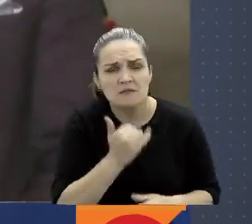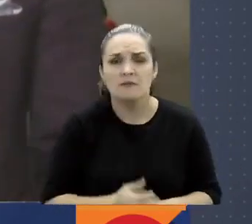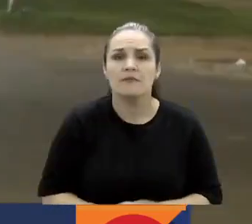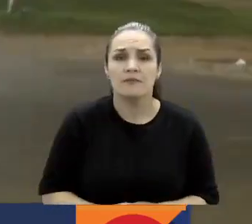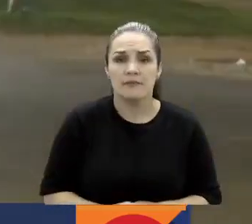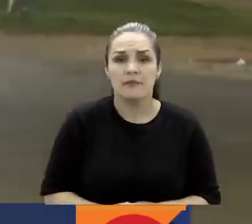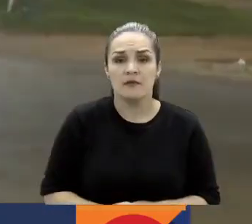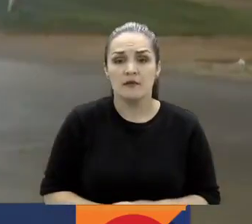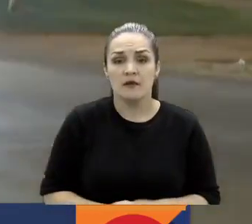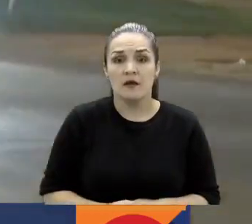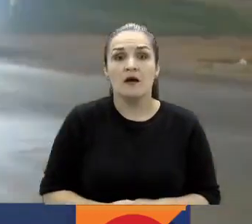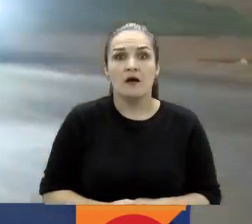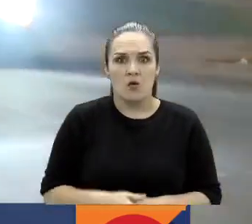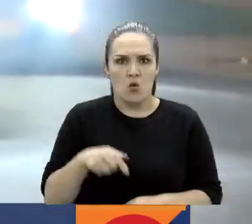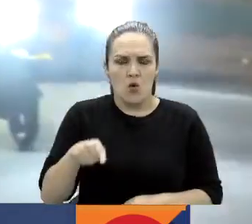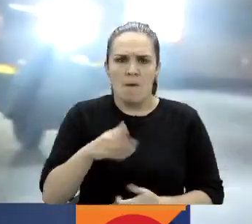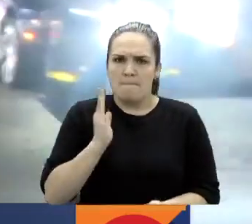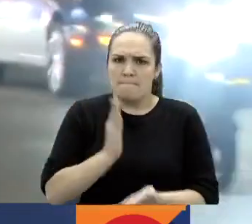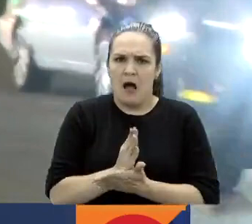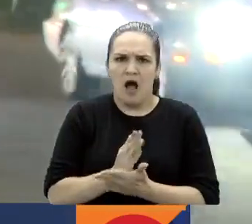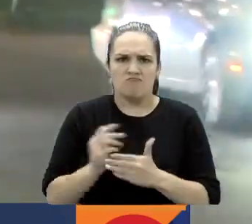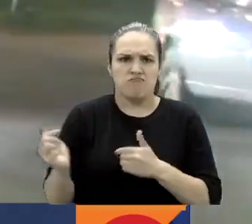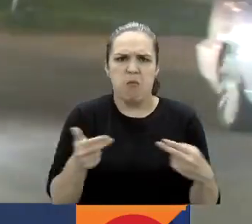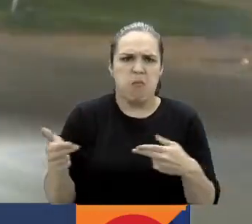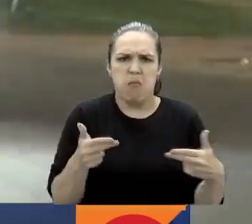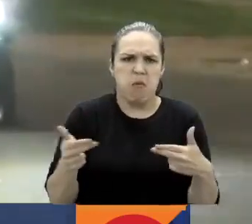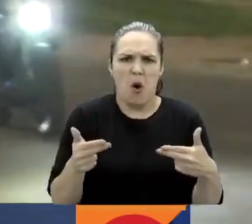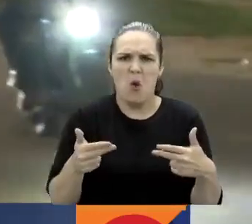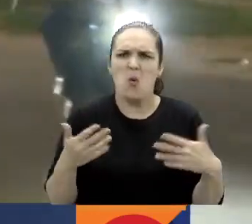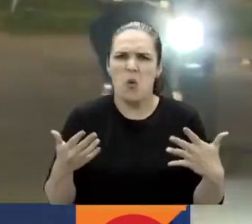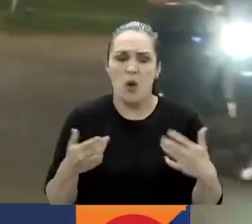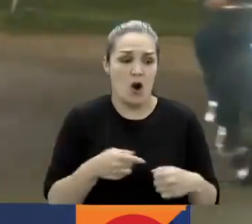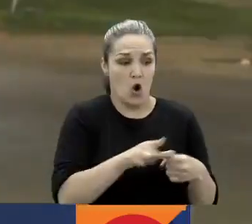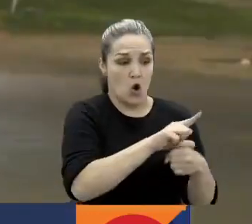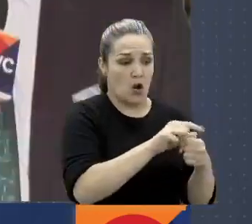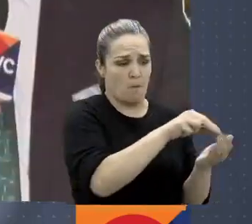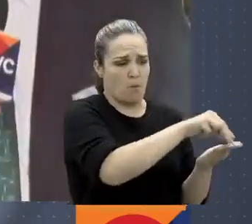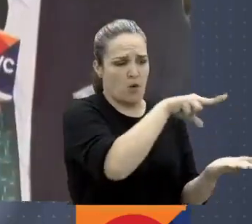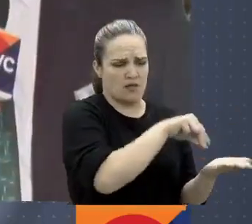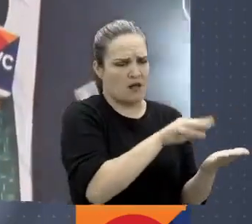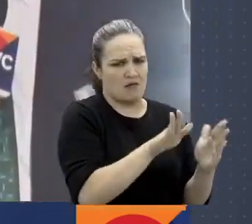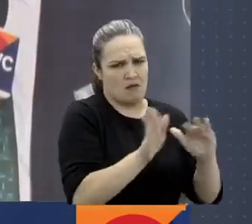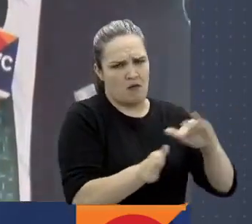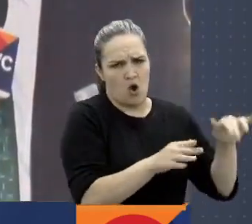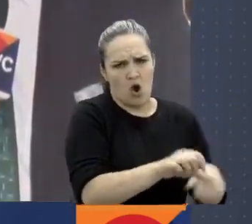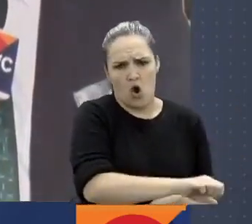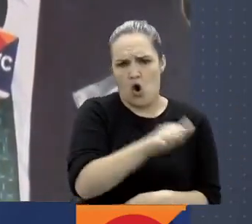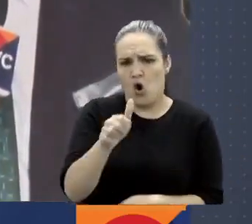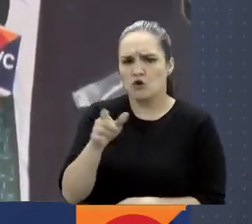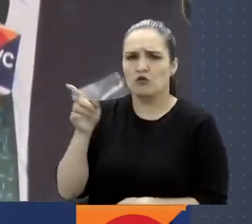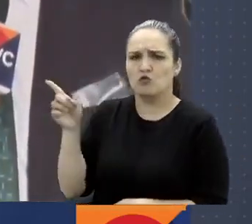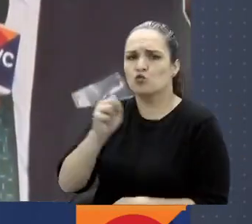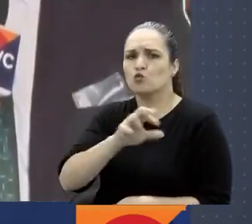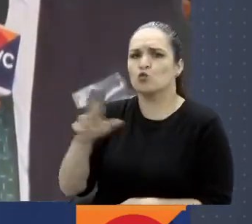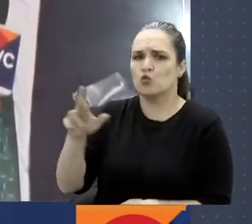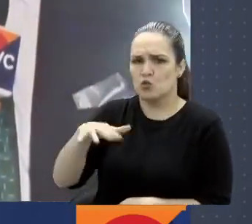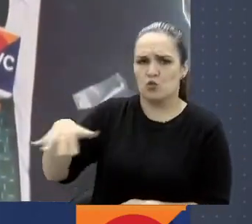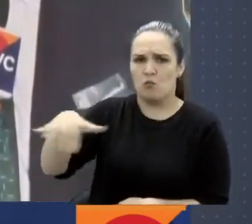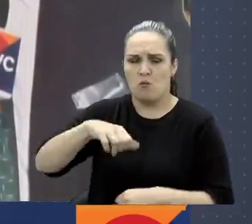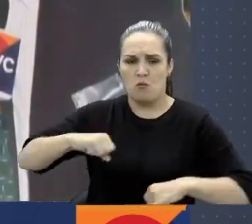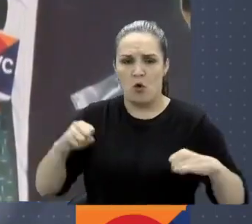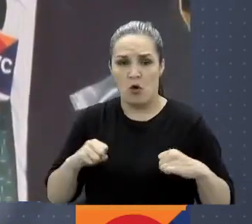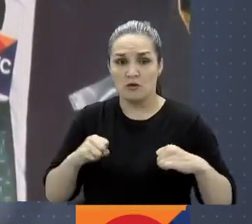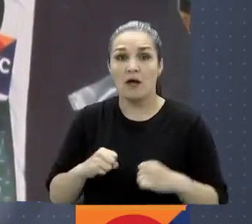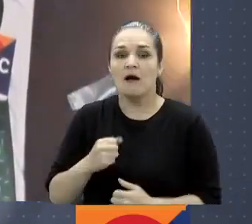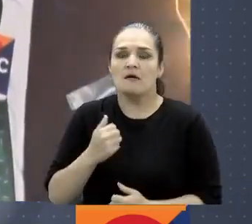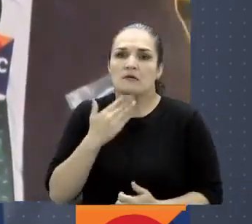Bueno, una balacera completa, Damaris, en esta otra localidad que usted muy bien mencionaba. Allí, por fortuna, las autoridades de la policía del cuadrante de ese